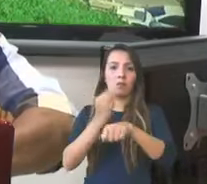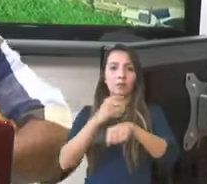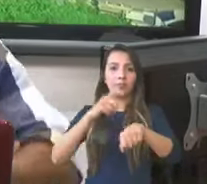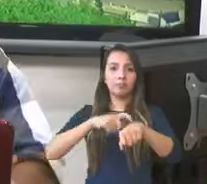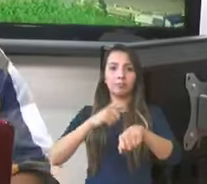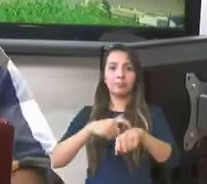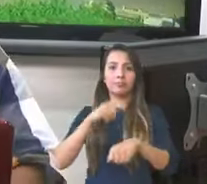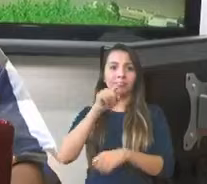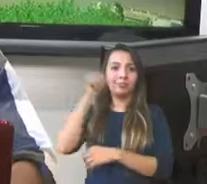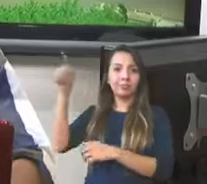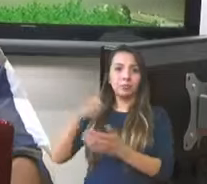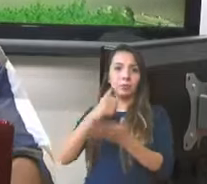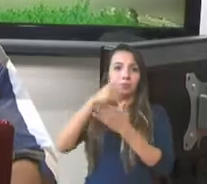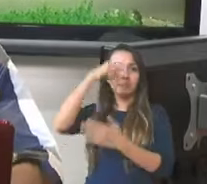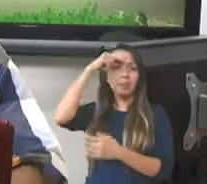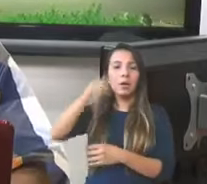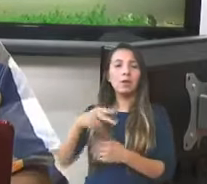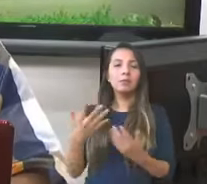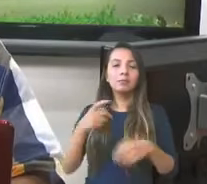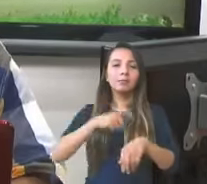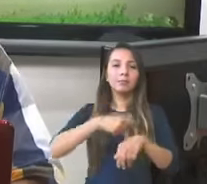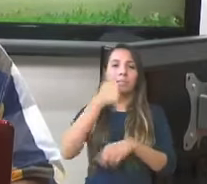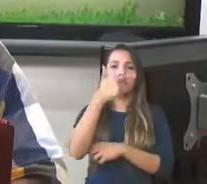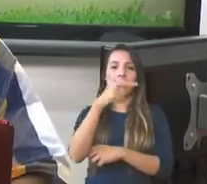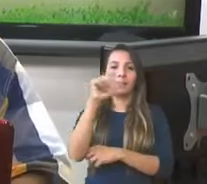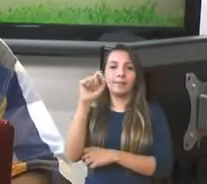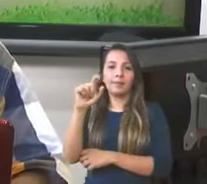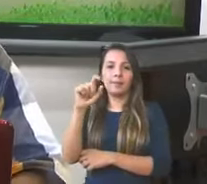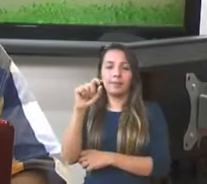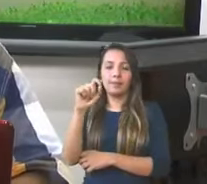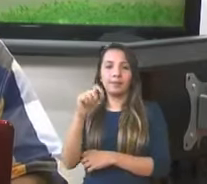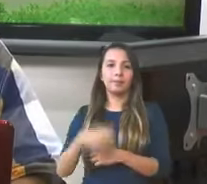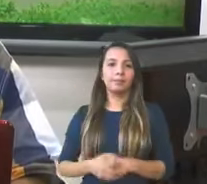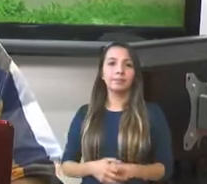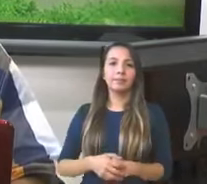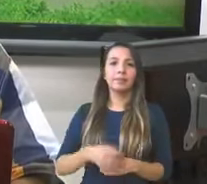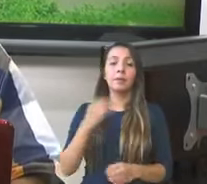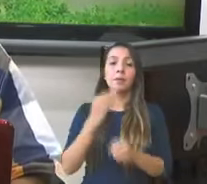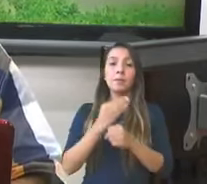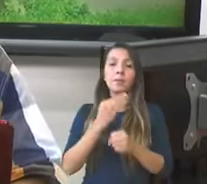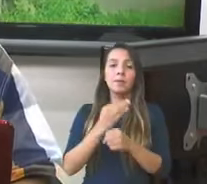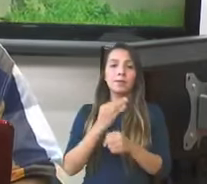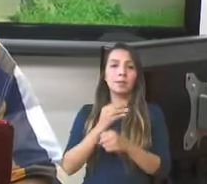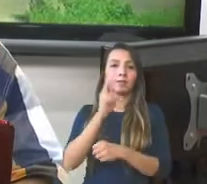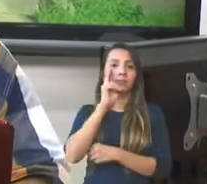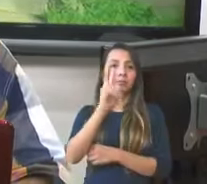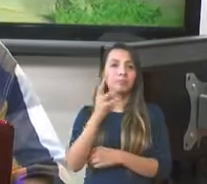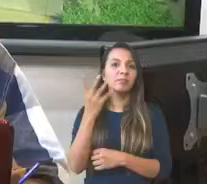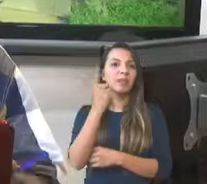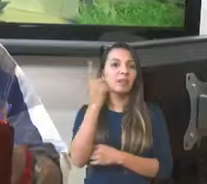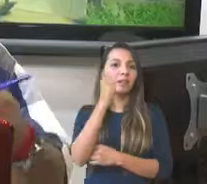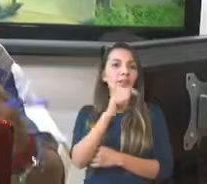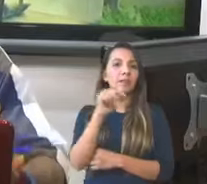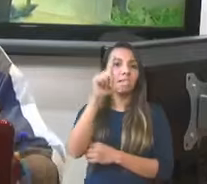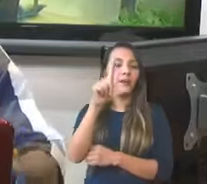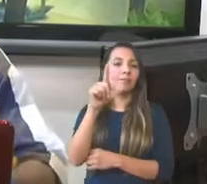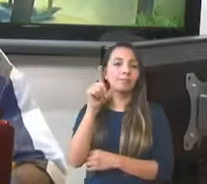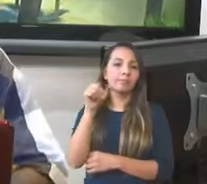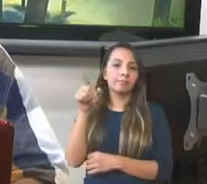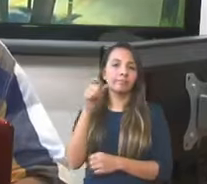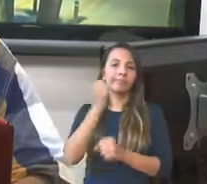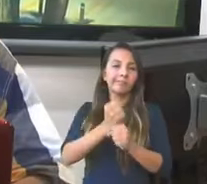las 7:20 allá en la hora del centro del país. Vamos a esto, cómo se vivió el